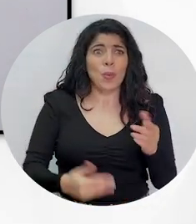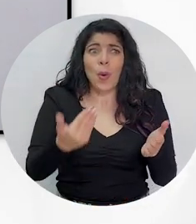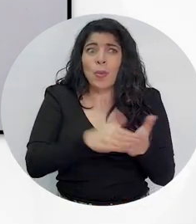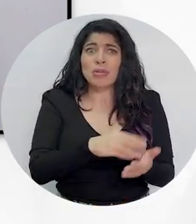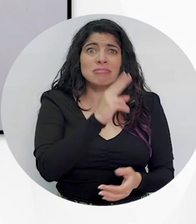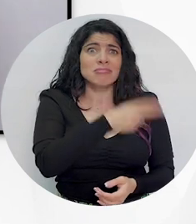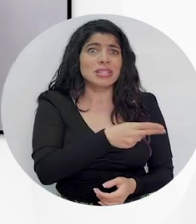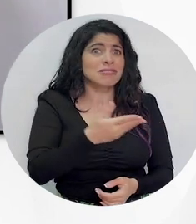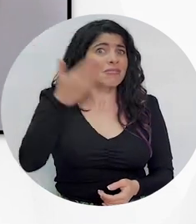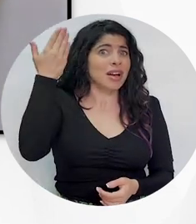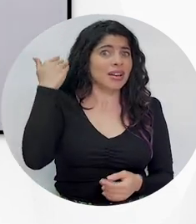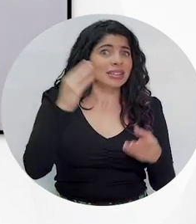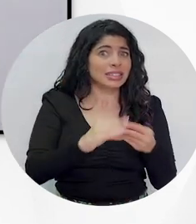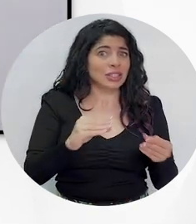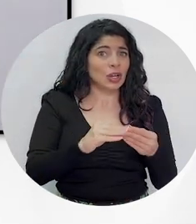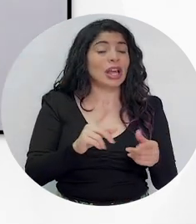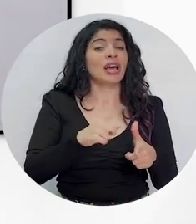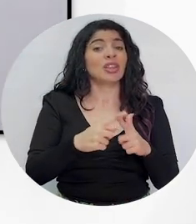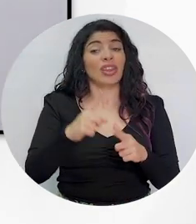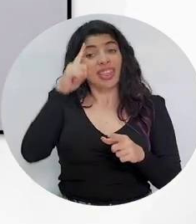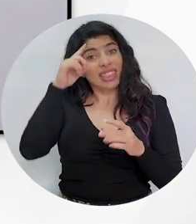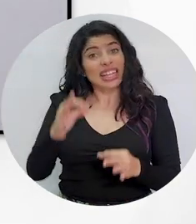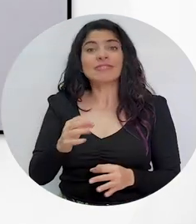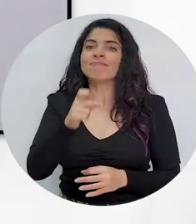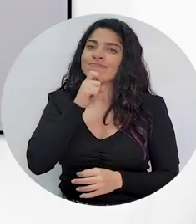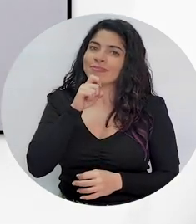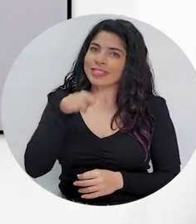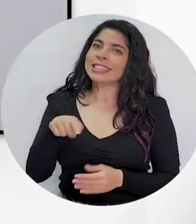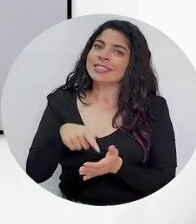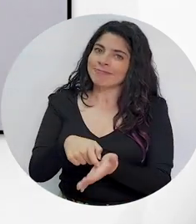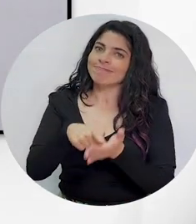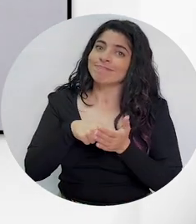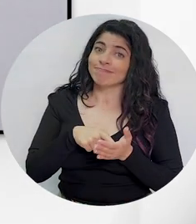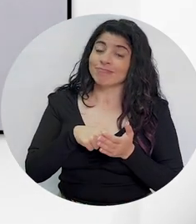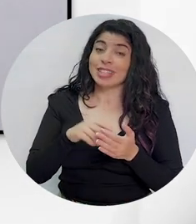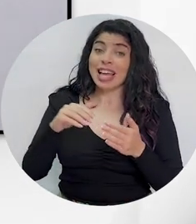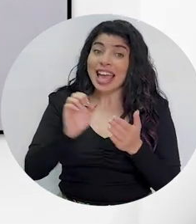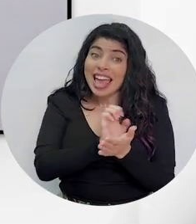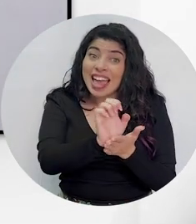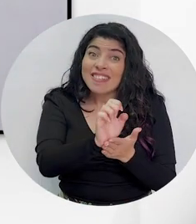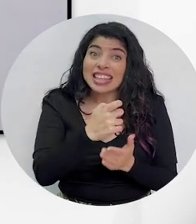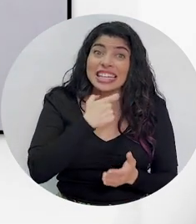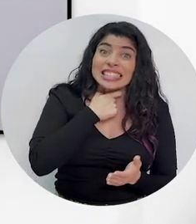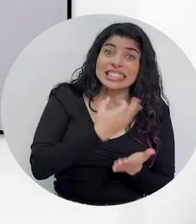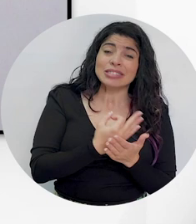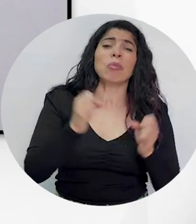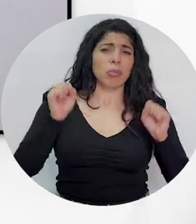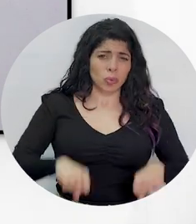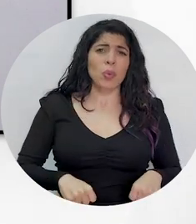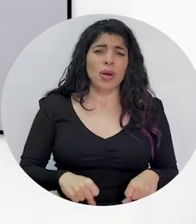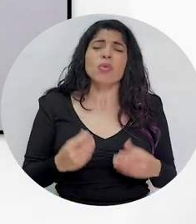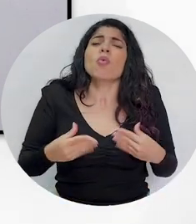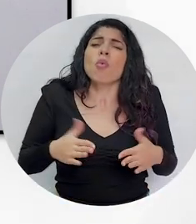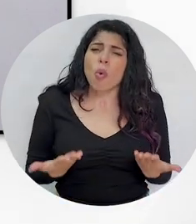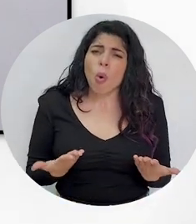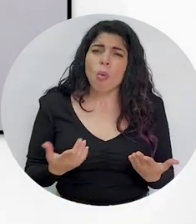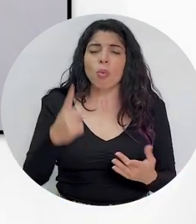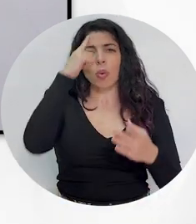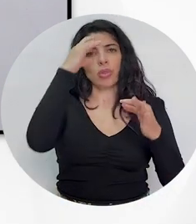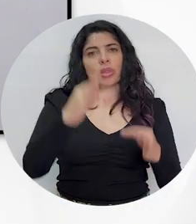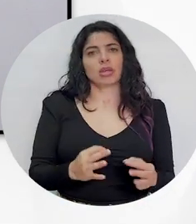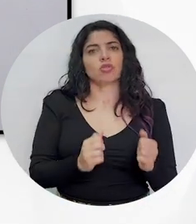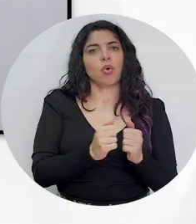no debe ni puede repetir esa historia, aunque requiere decisiones difíciles. La buena noticia es que evitar una nueva crisis es